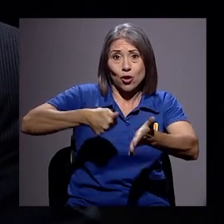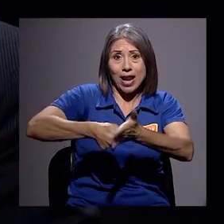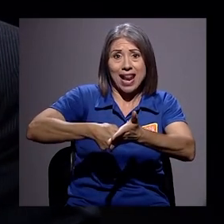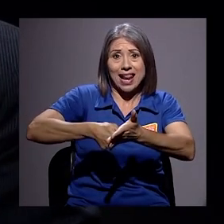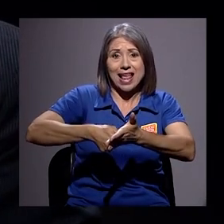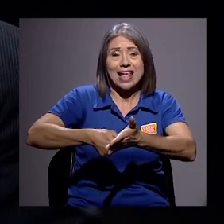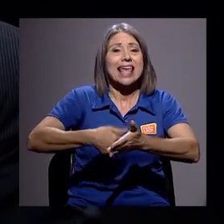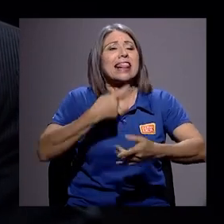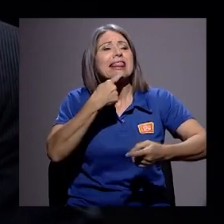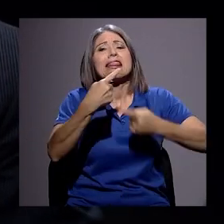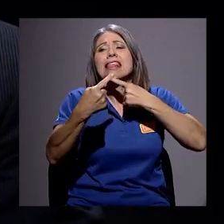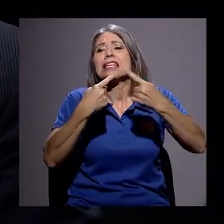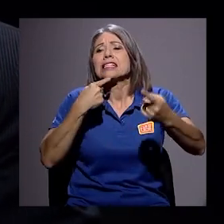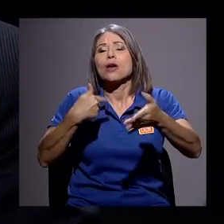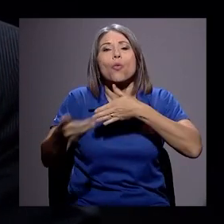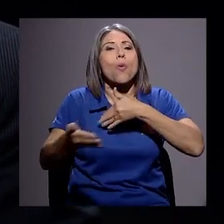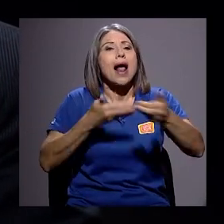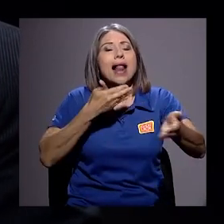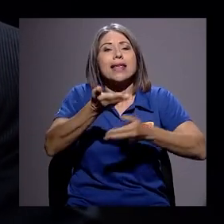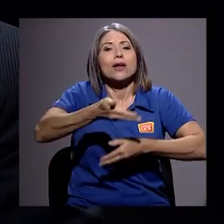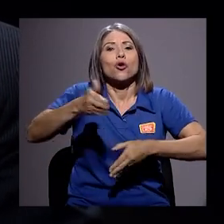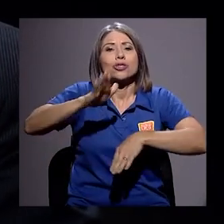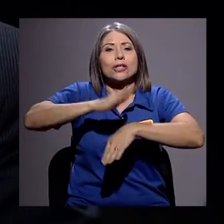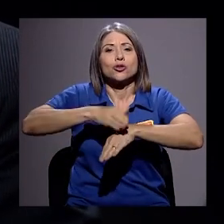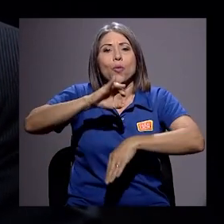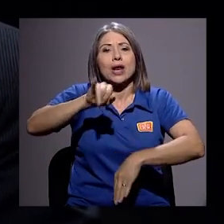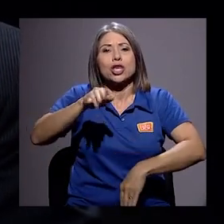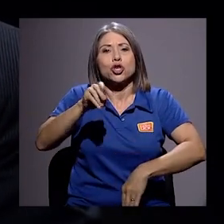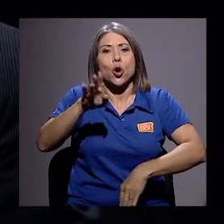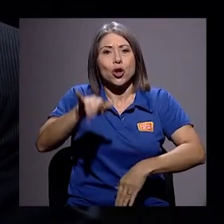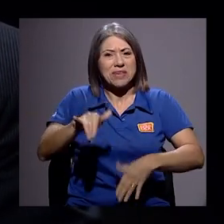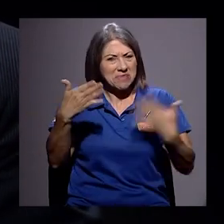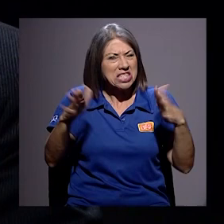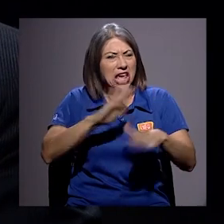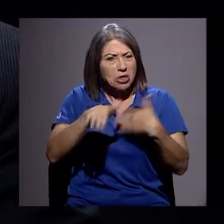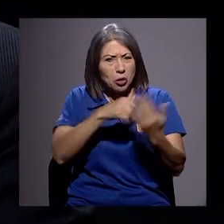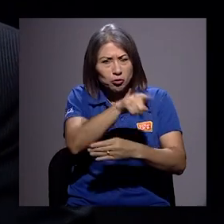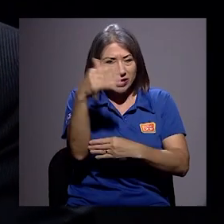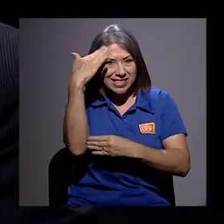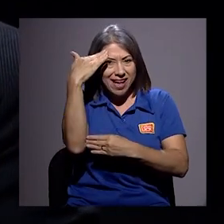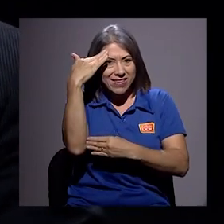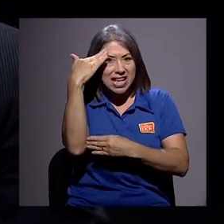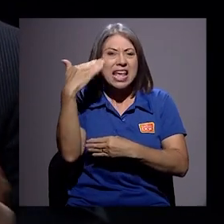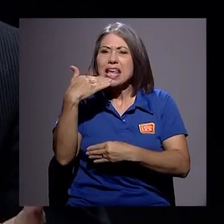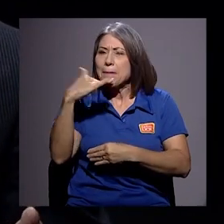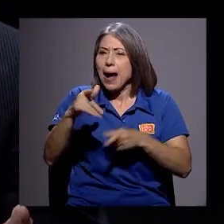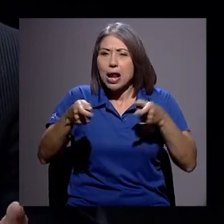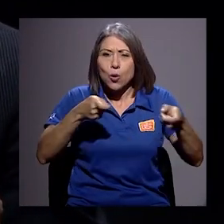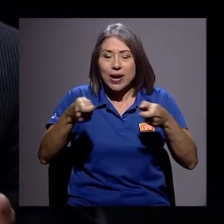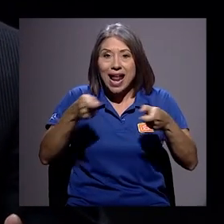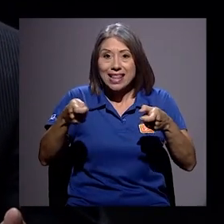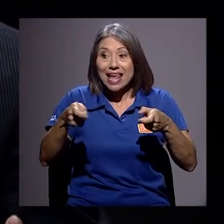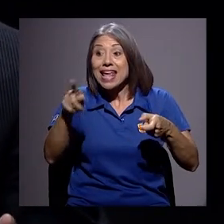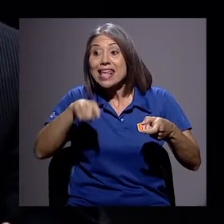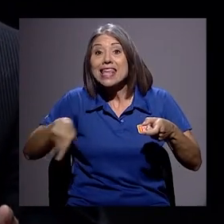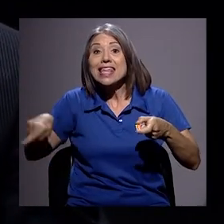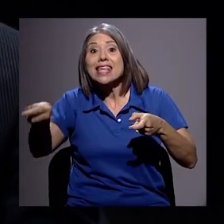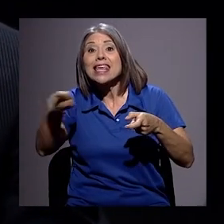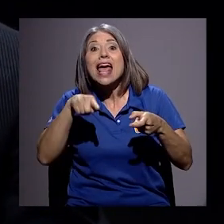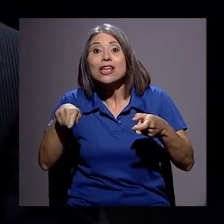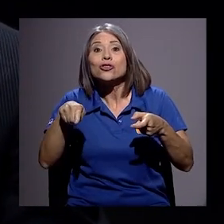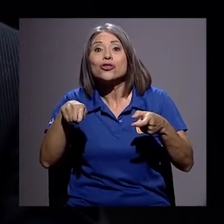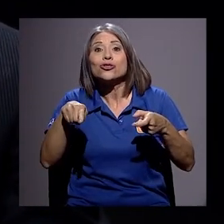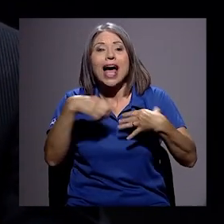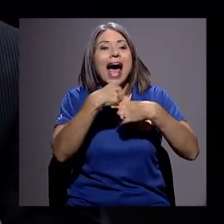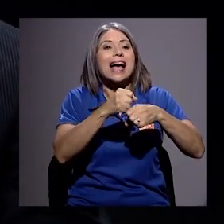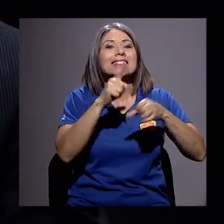lo que sea de johnny y dicen lo que está ya todo el mundo sabe que es mal gobernante etcétera etcétera y crean ocupan un espacio que podría ocupar una